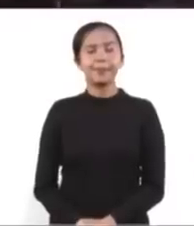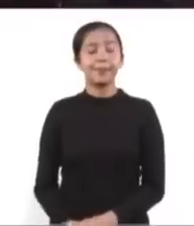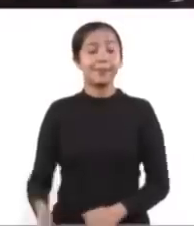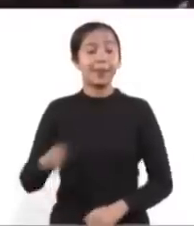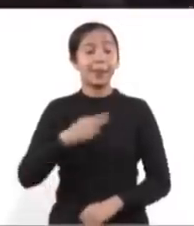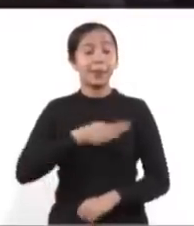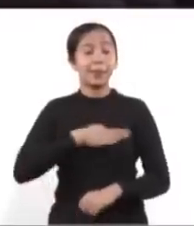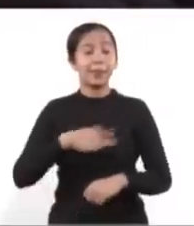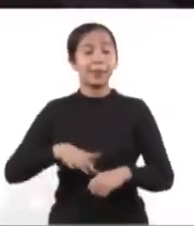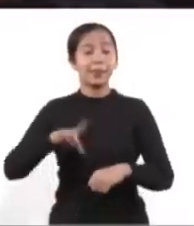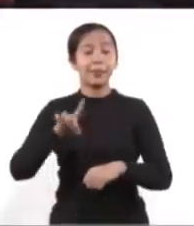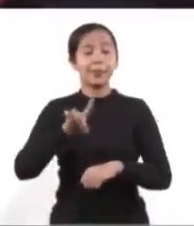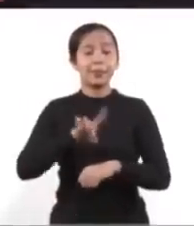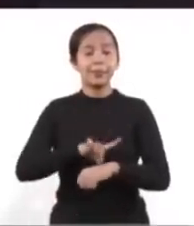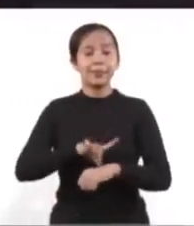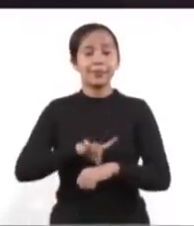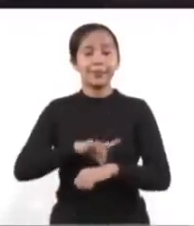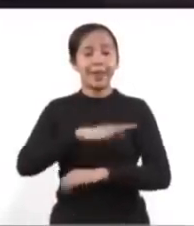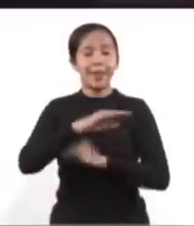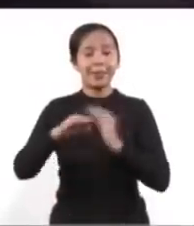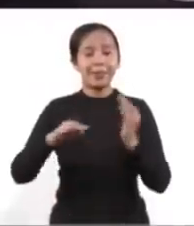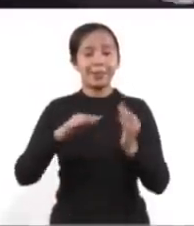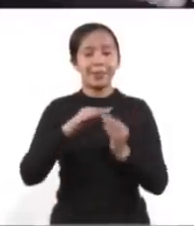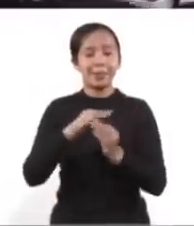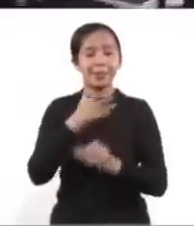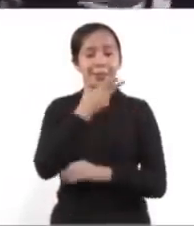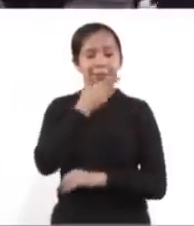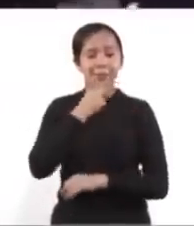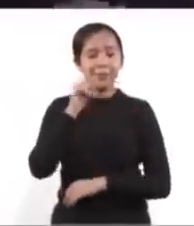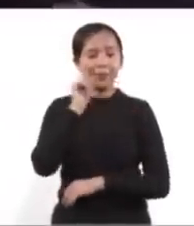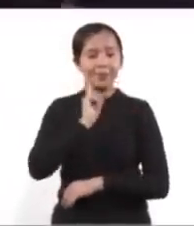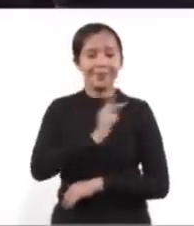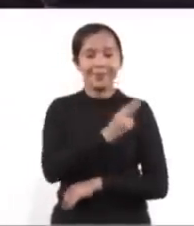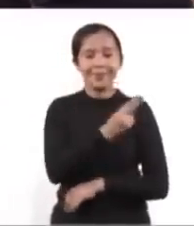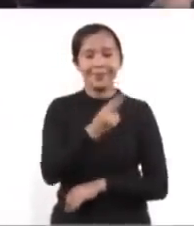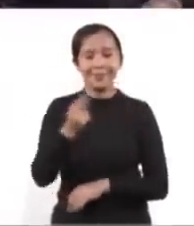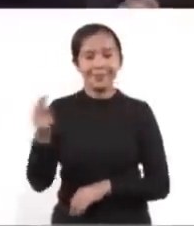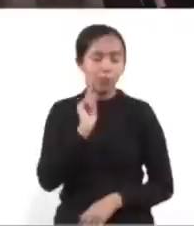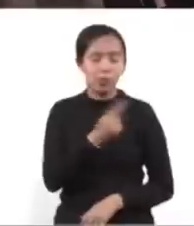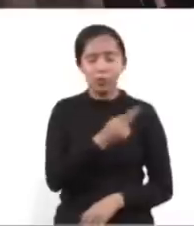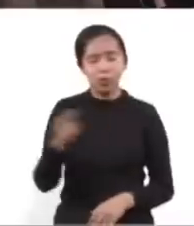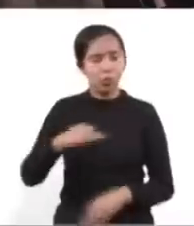Muy buenos días a todos, a todas.